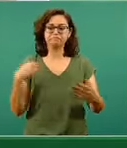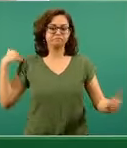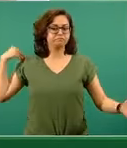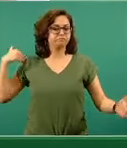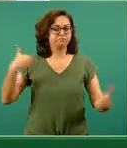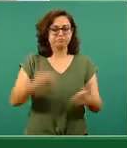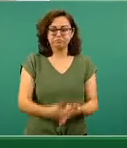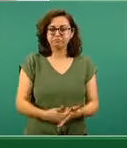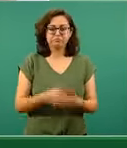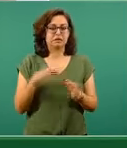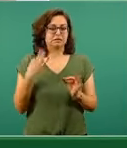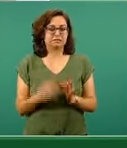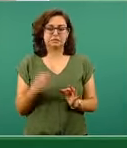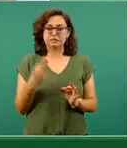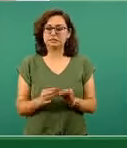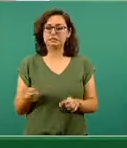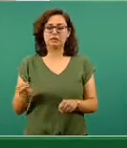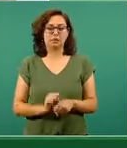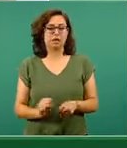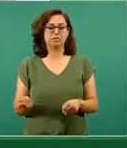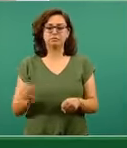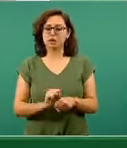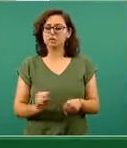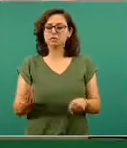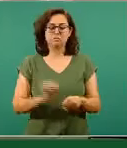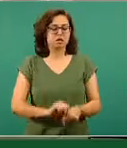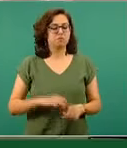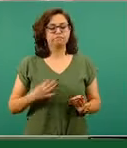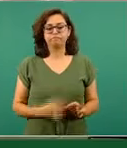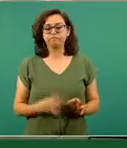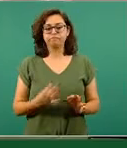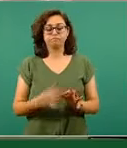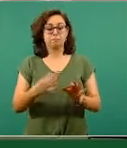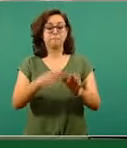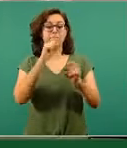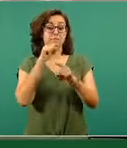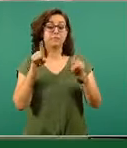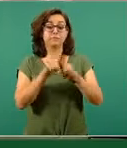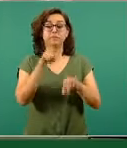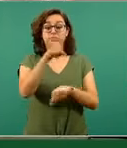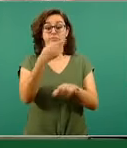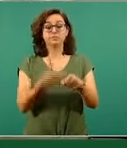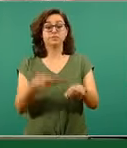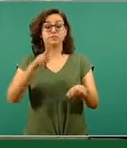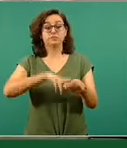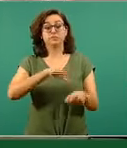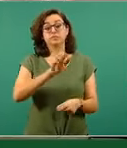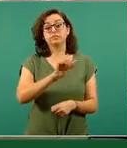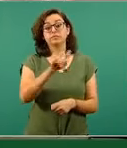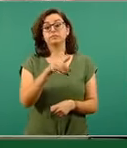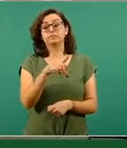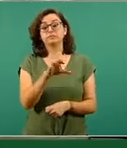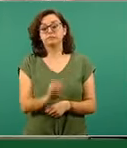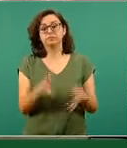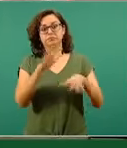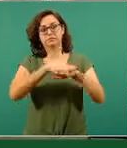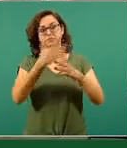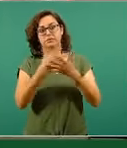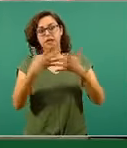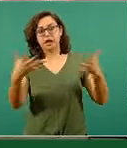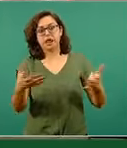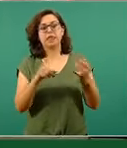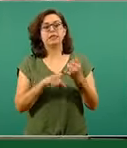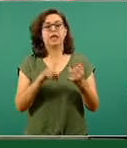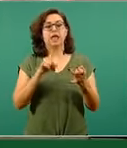fecha. Nos hemos reunido semana con semana. Desde luego que el Hospital de Alta Especialidad del Bajío, los hospitales del Instituto Mexicano del